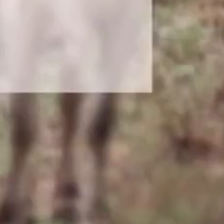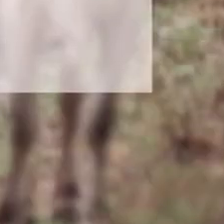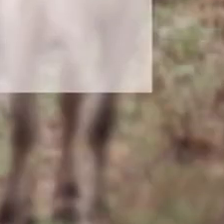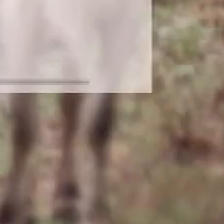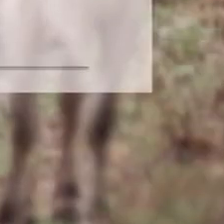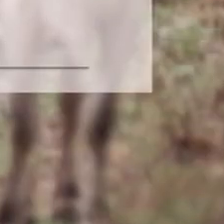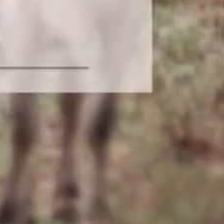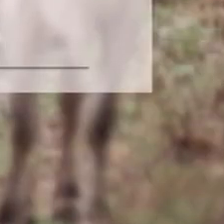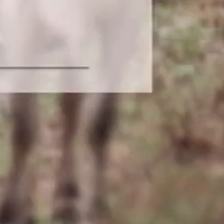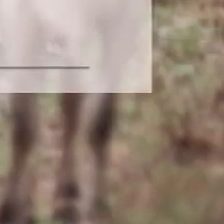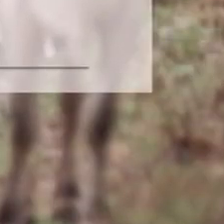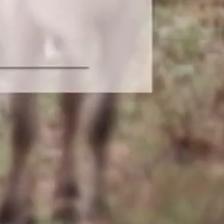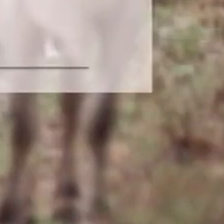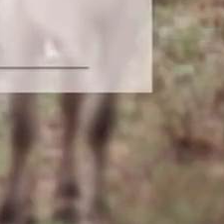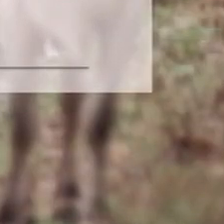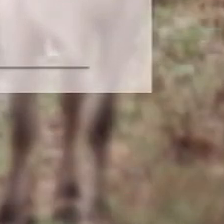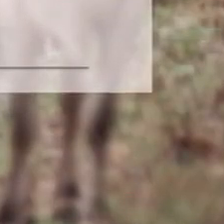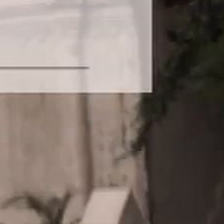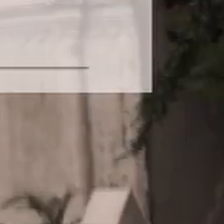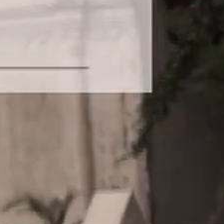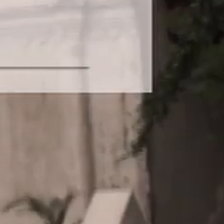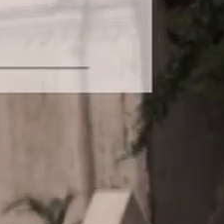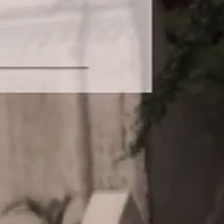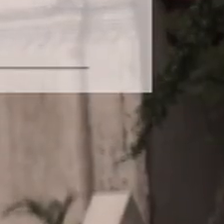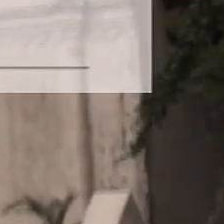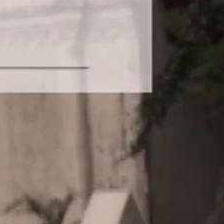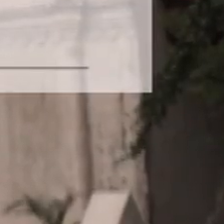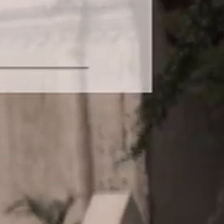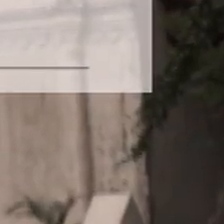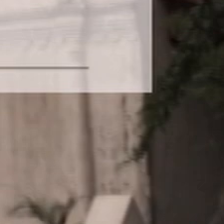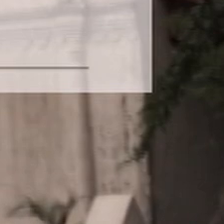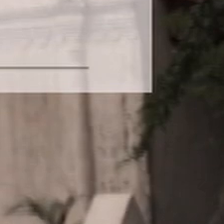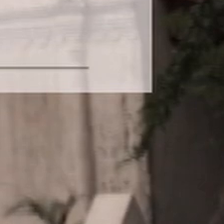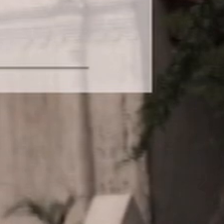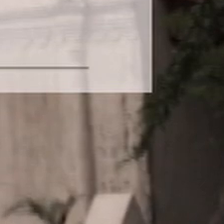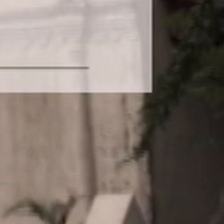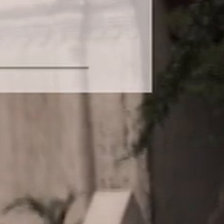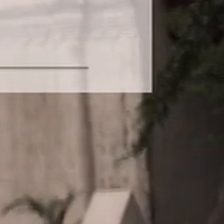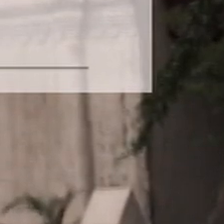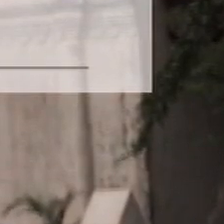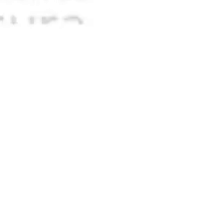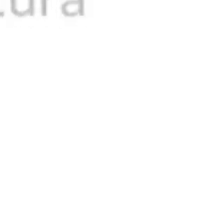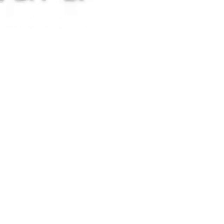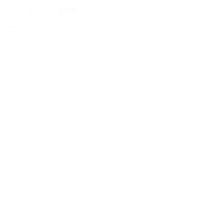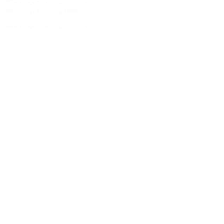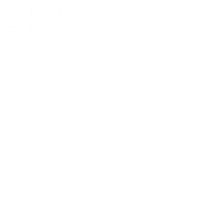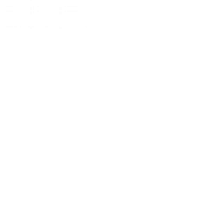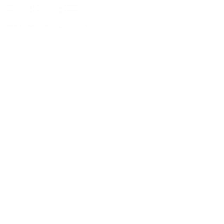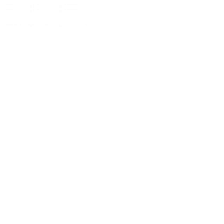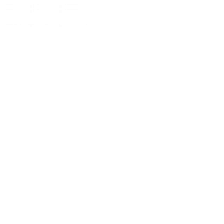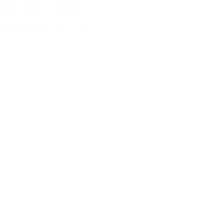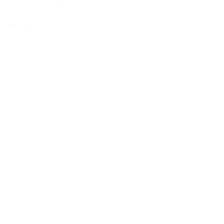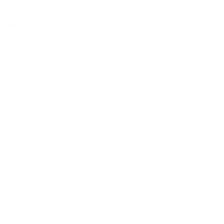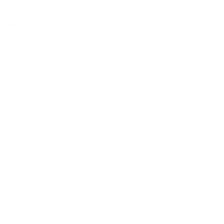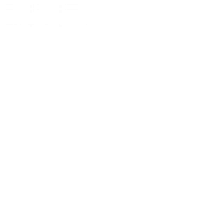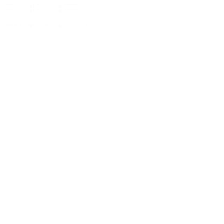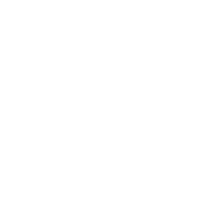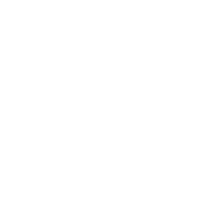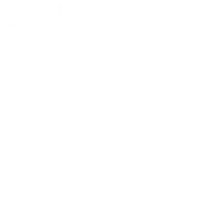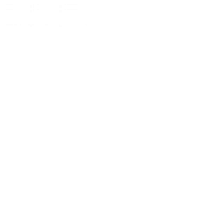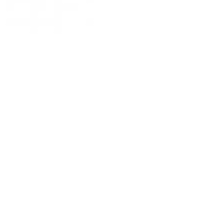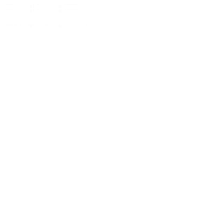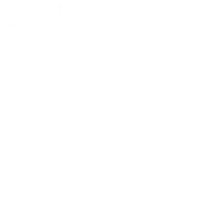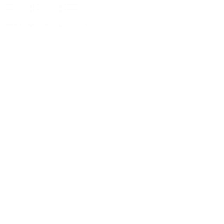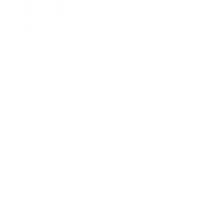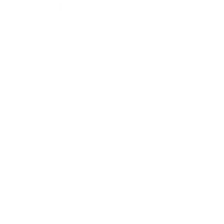Este 25 de julio celebramos la herencia guanacasteca con diferentes documentales. Con el auspicio de la Dirección de